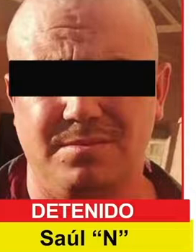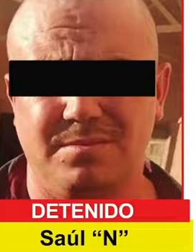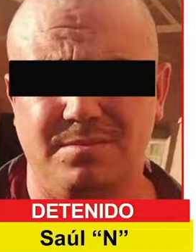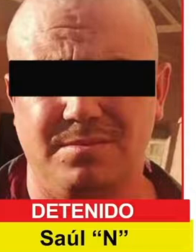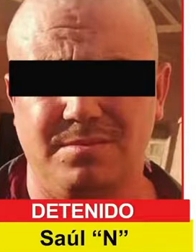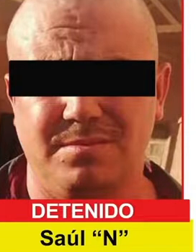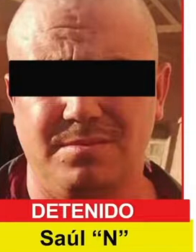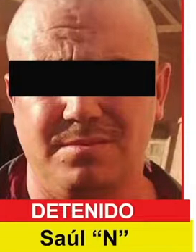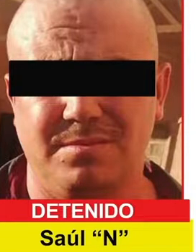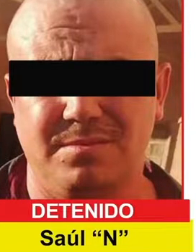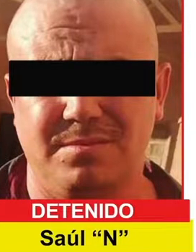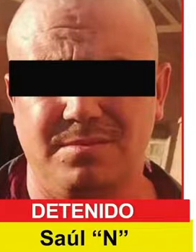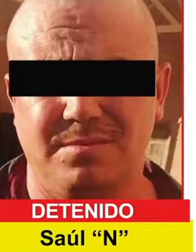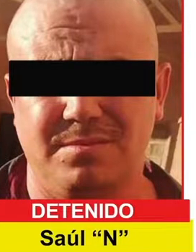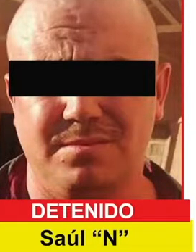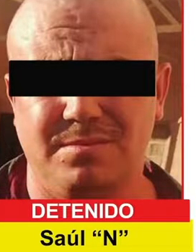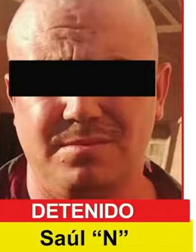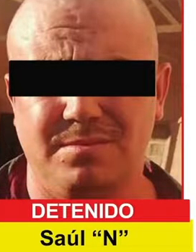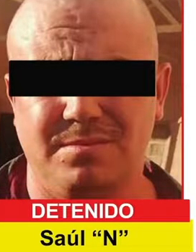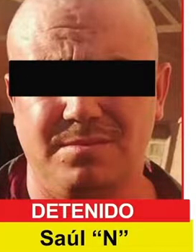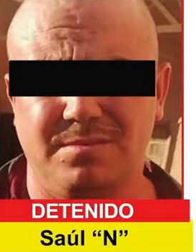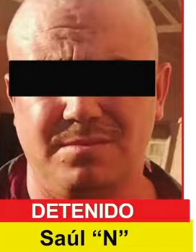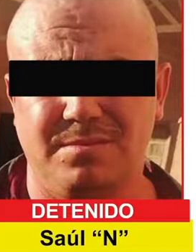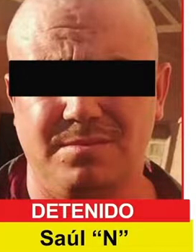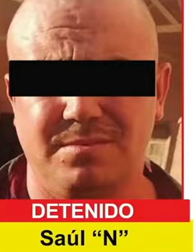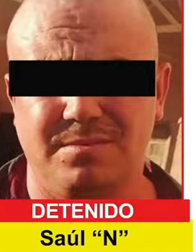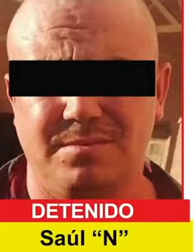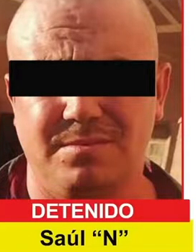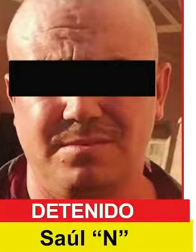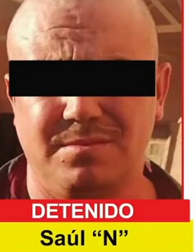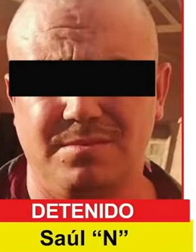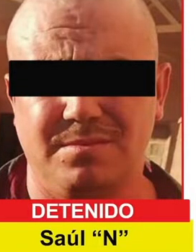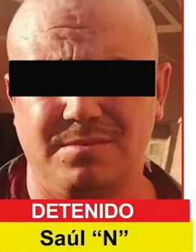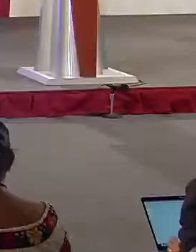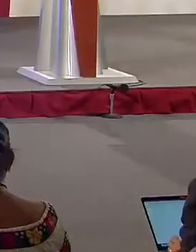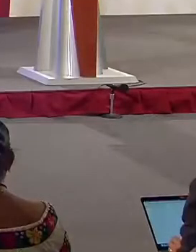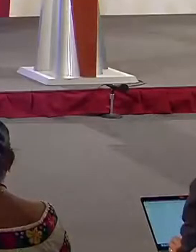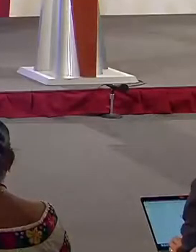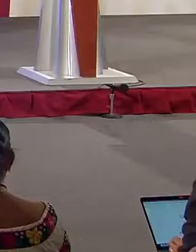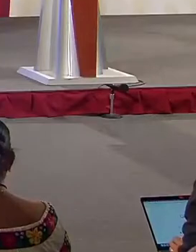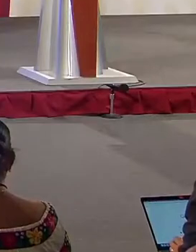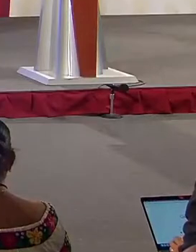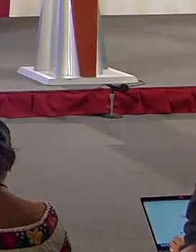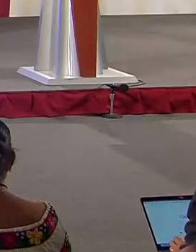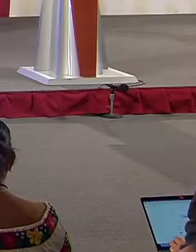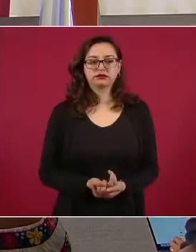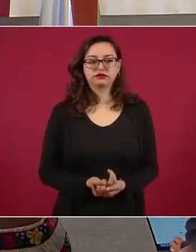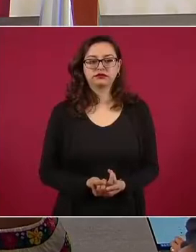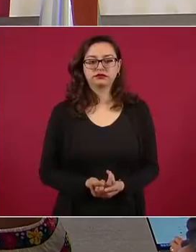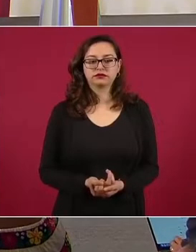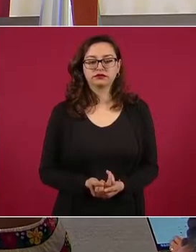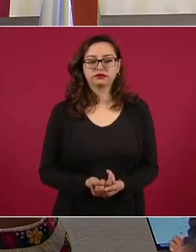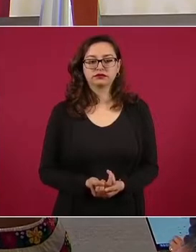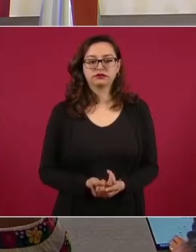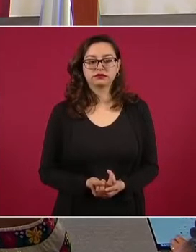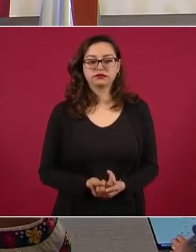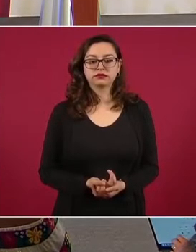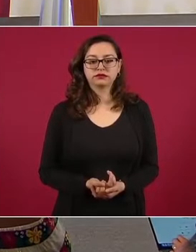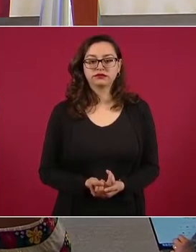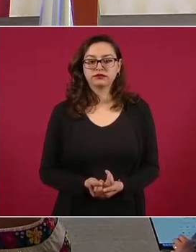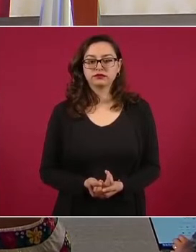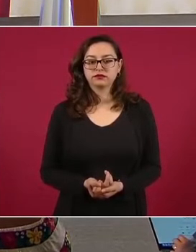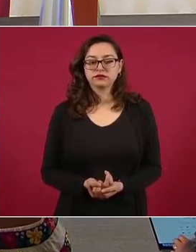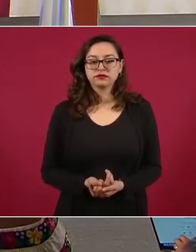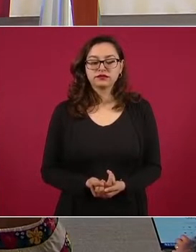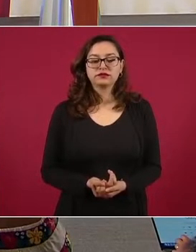pasado 31 de agosto, lo cual fue una acción muy rápida, muy contundente de esta instancia ministerial. Siguiente.